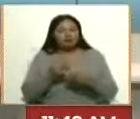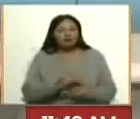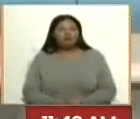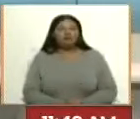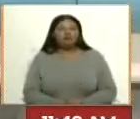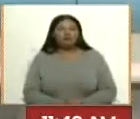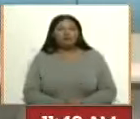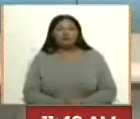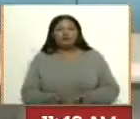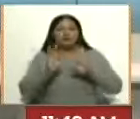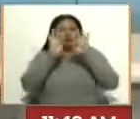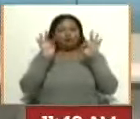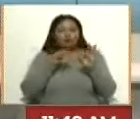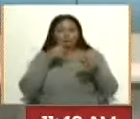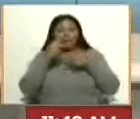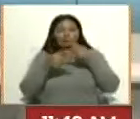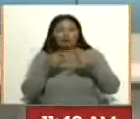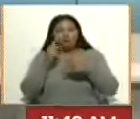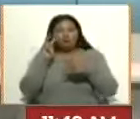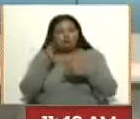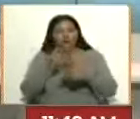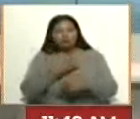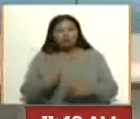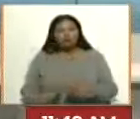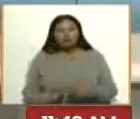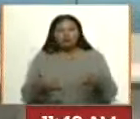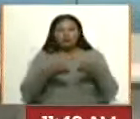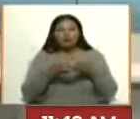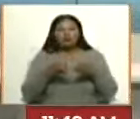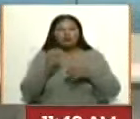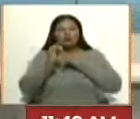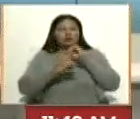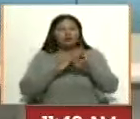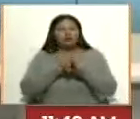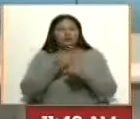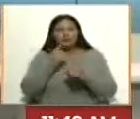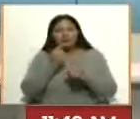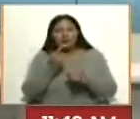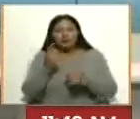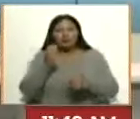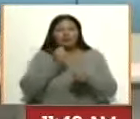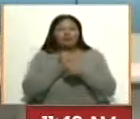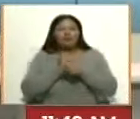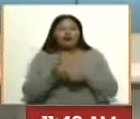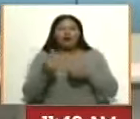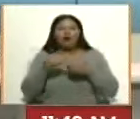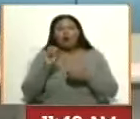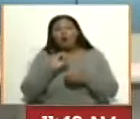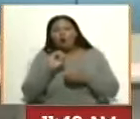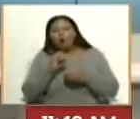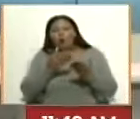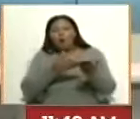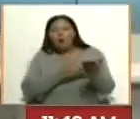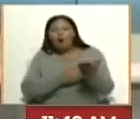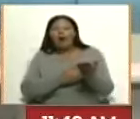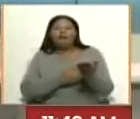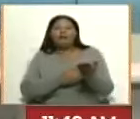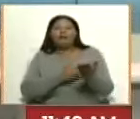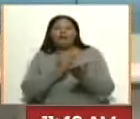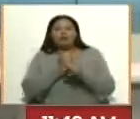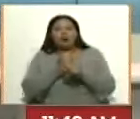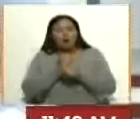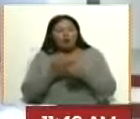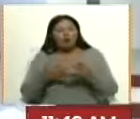manera muy pedagógica, que la presidenta de esta Corte Internacional, digamos, fue empleada, o lo es, del Departamento de Estado